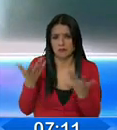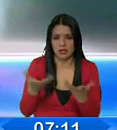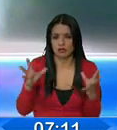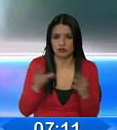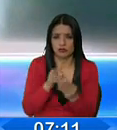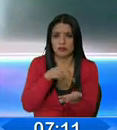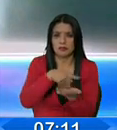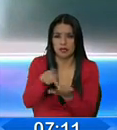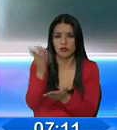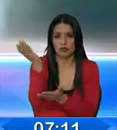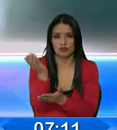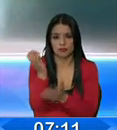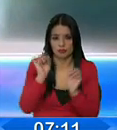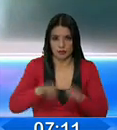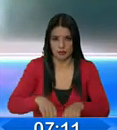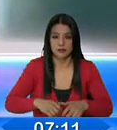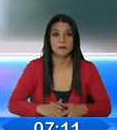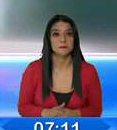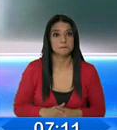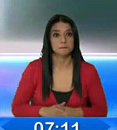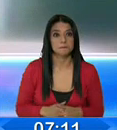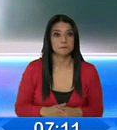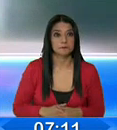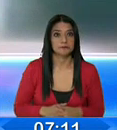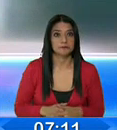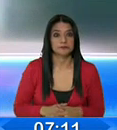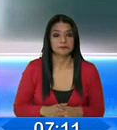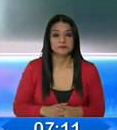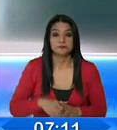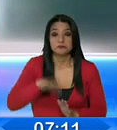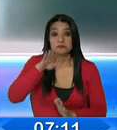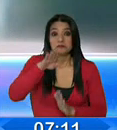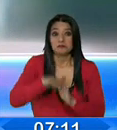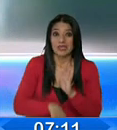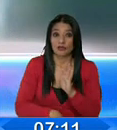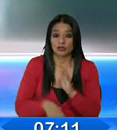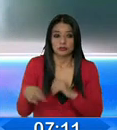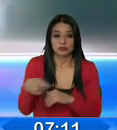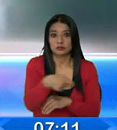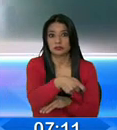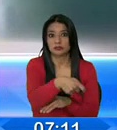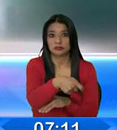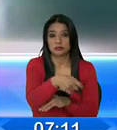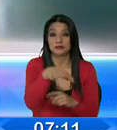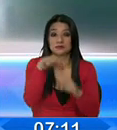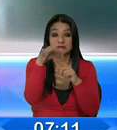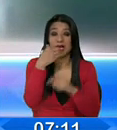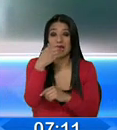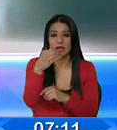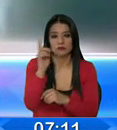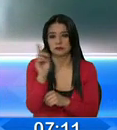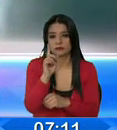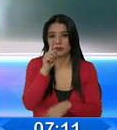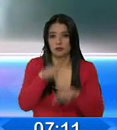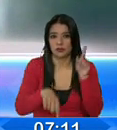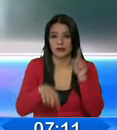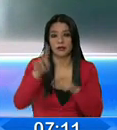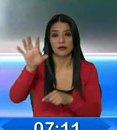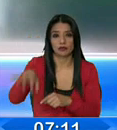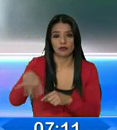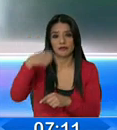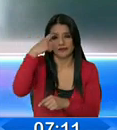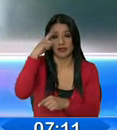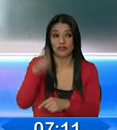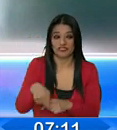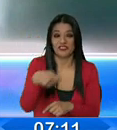pago de pensiones. No desconocerá ni reducirá las contribuciones especiales que deba financiar el Estado para la